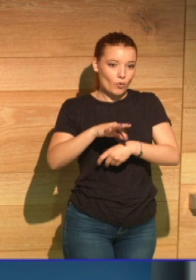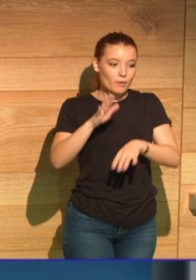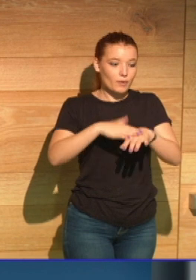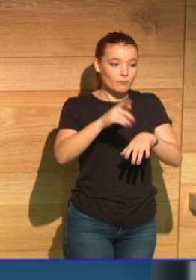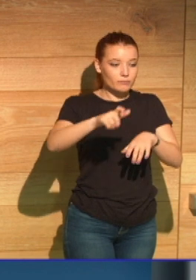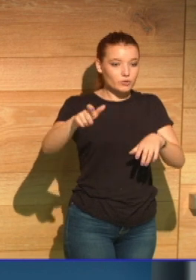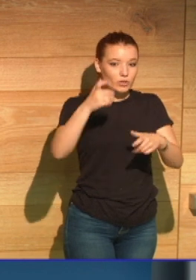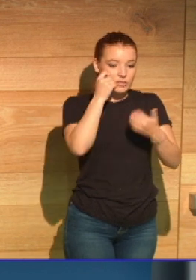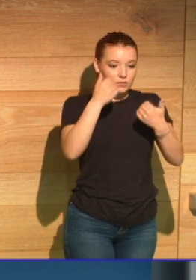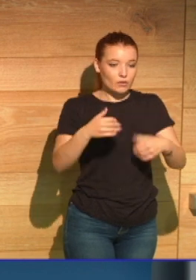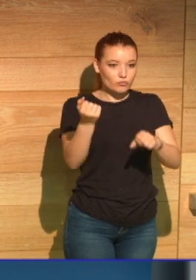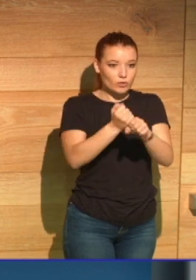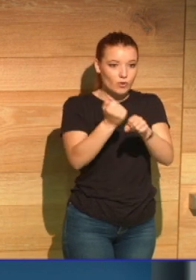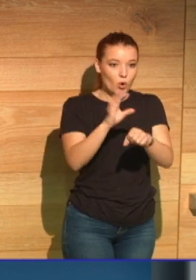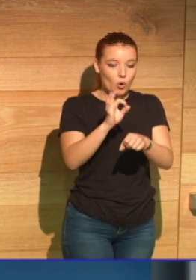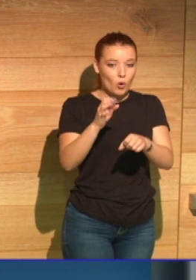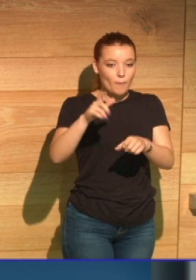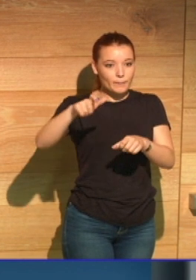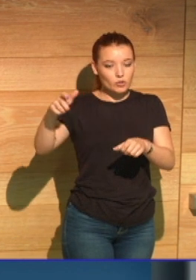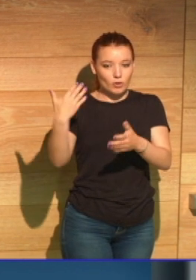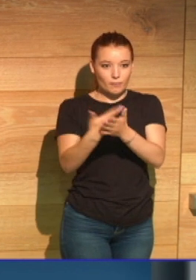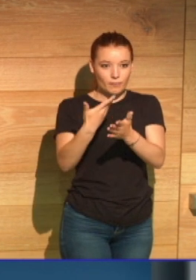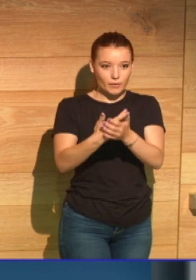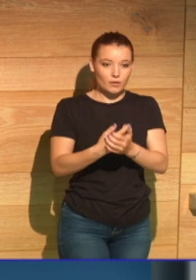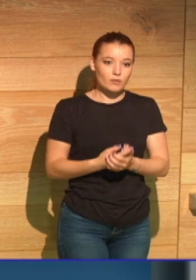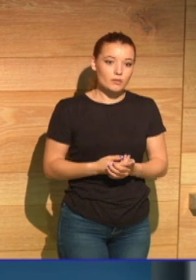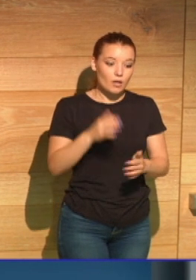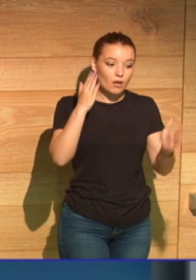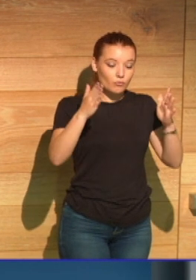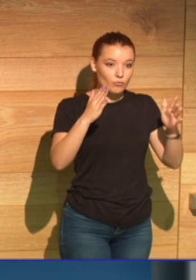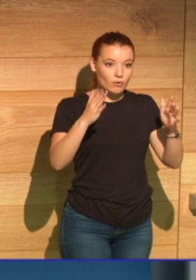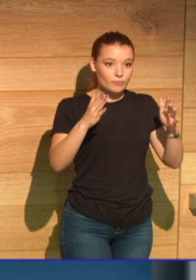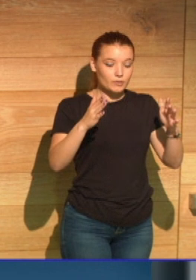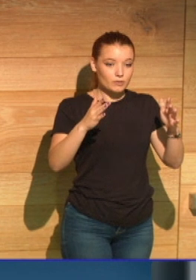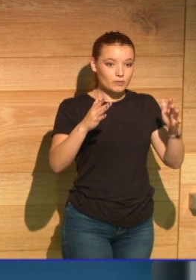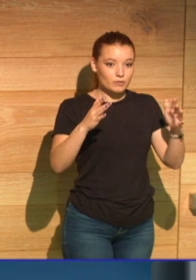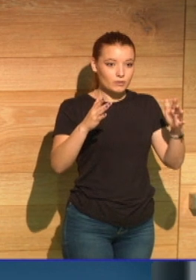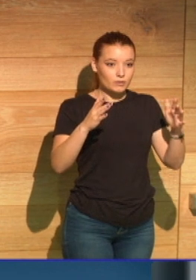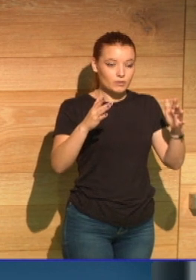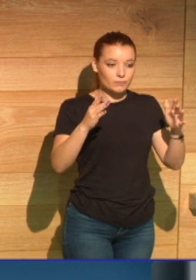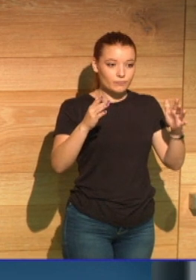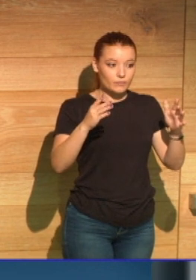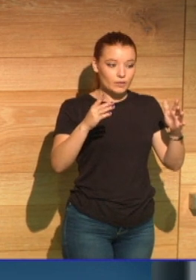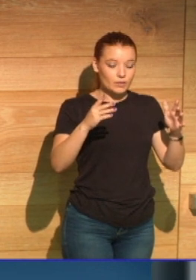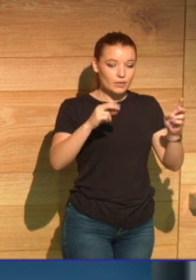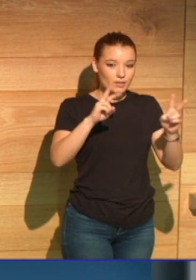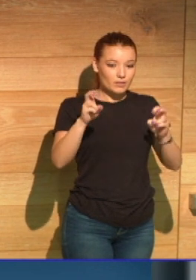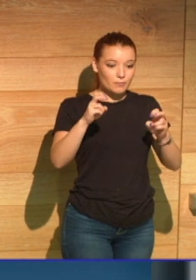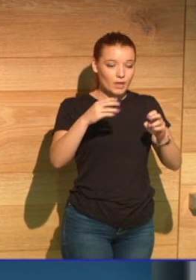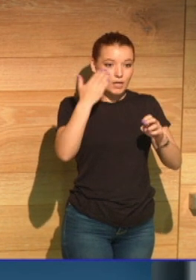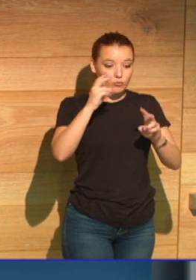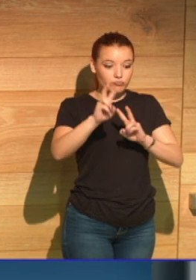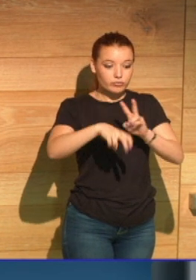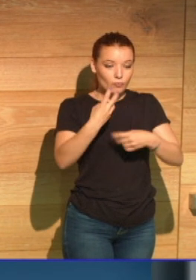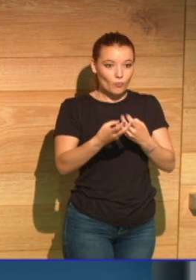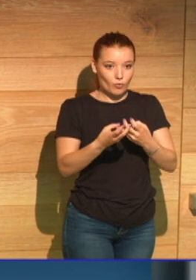las personas que lo solicitaran, y en este momento incluso está brindando para prevenir el regreso escolar de algunas escuelas. Ya tenemos listo para llevar,